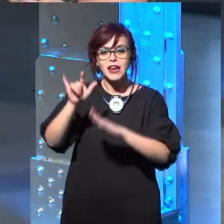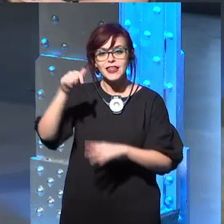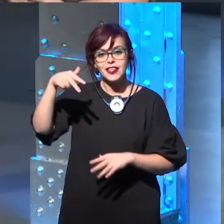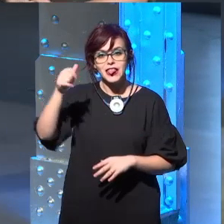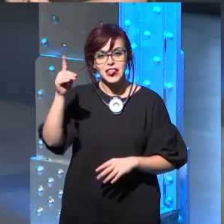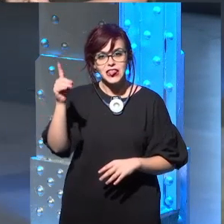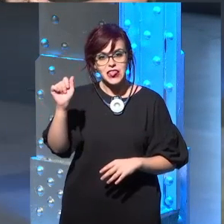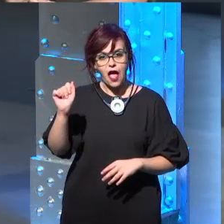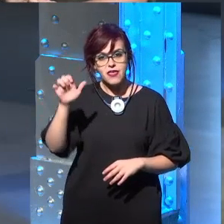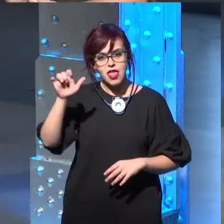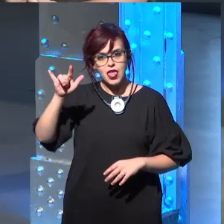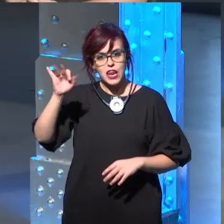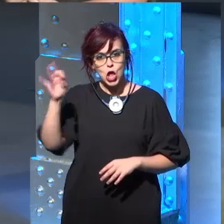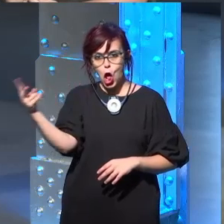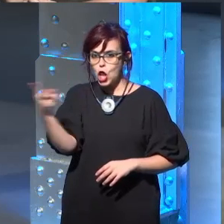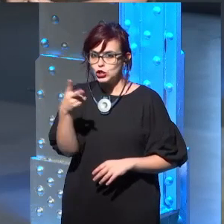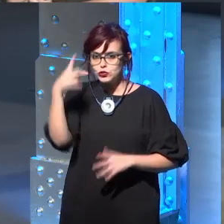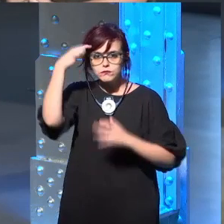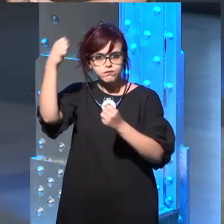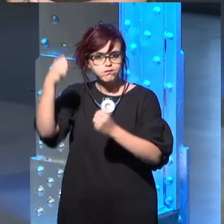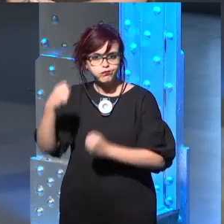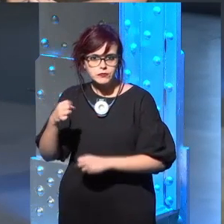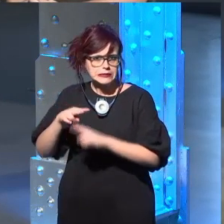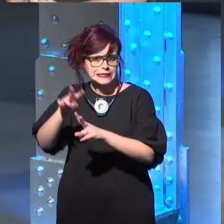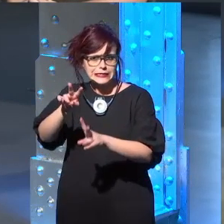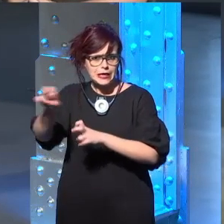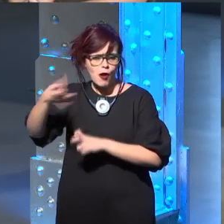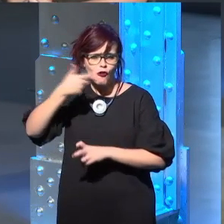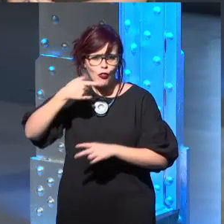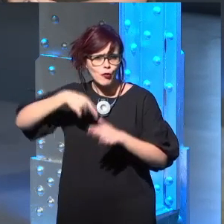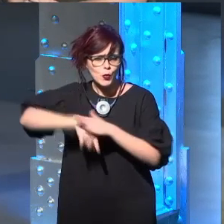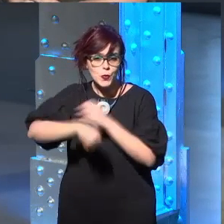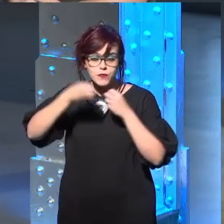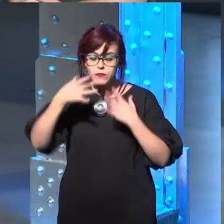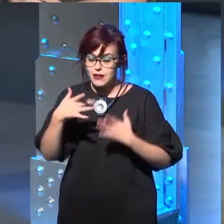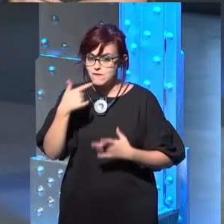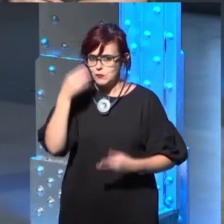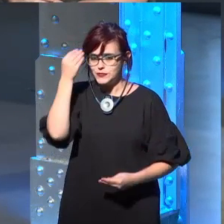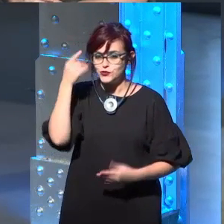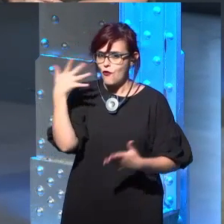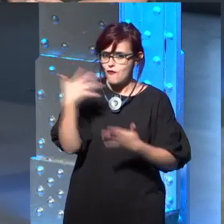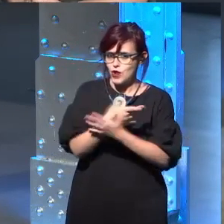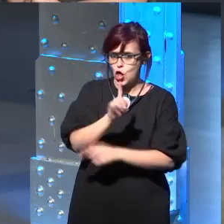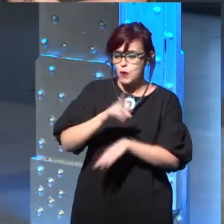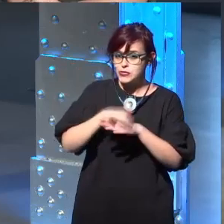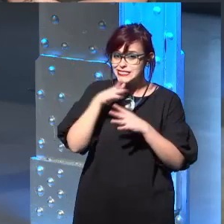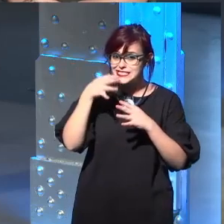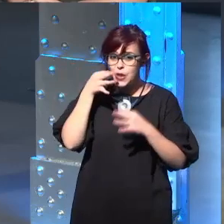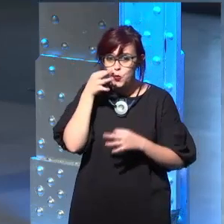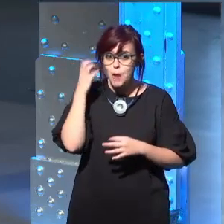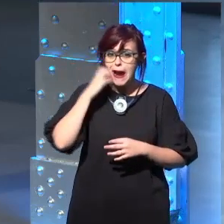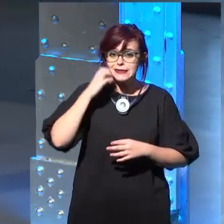quizás se contactar con Linda y Elio, porque eran dos grandes expertos en este tema,